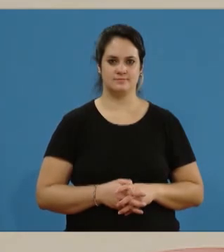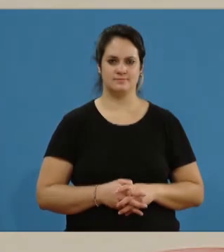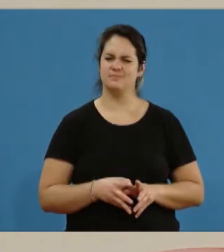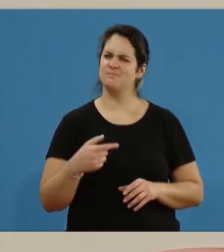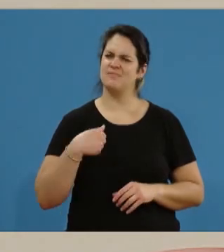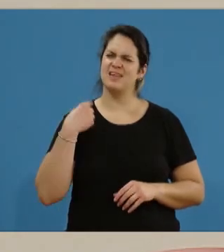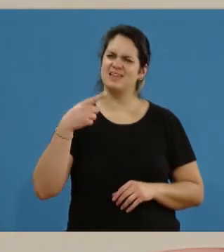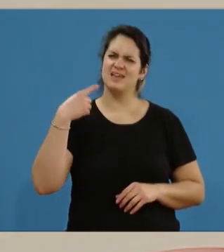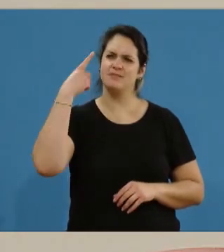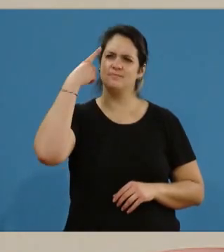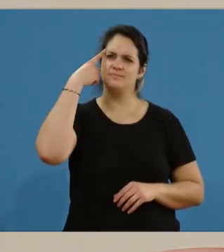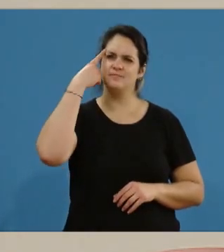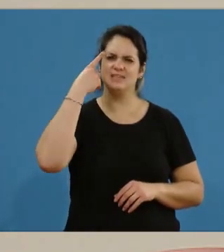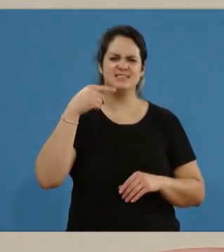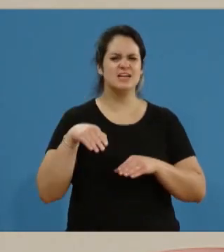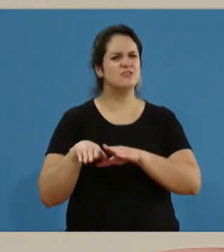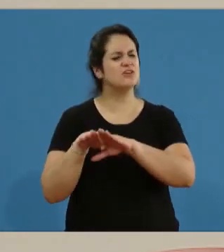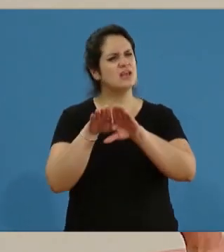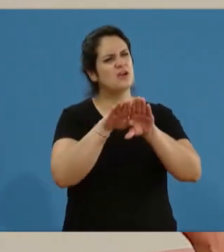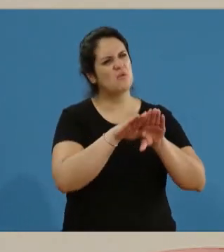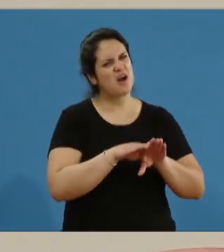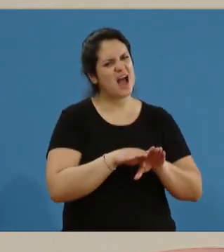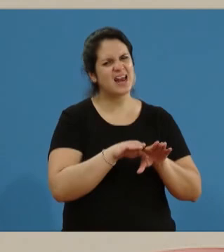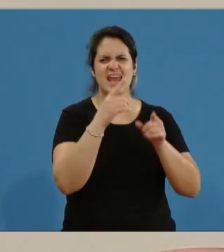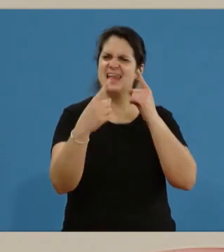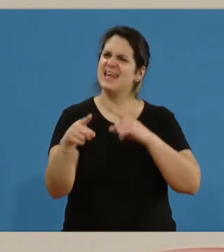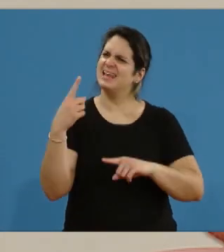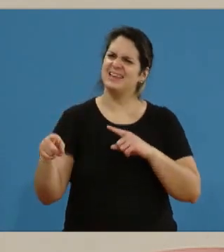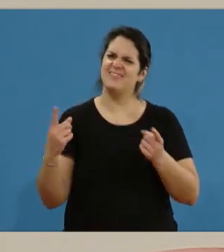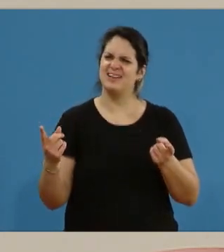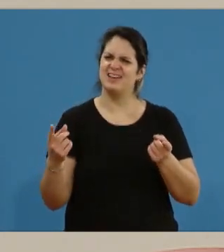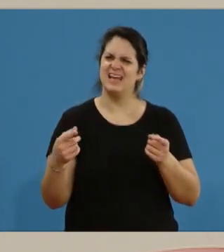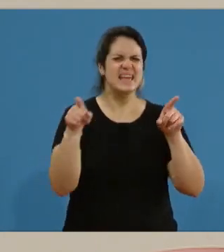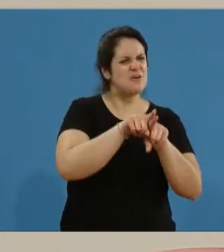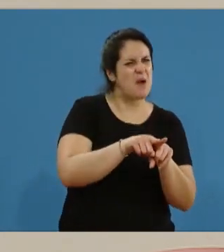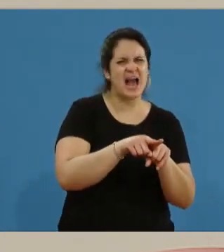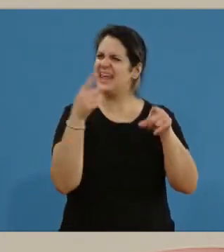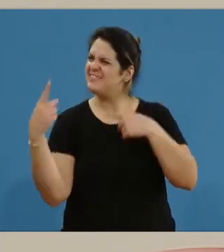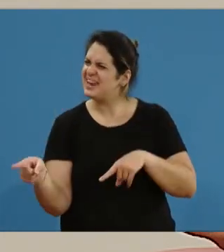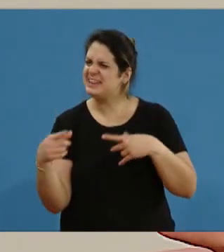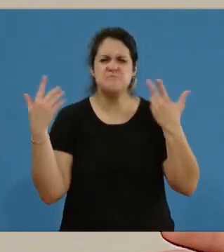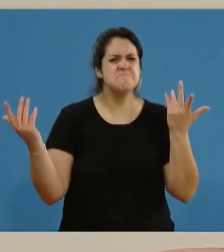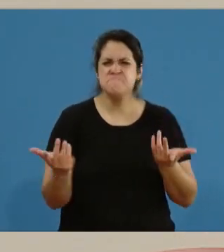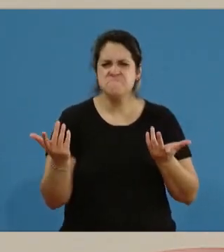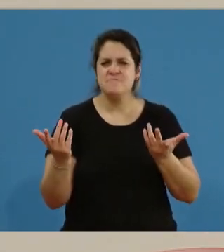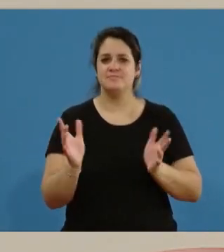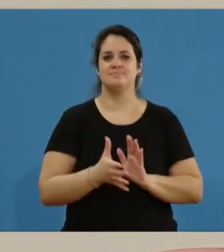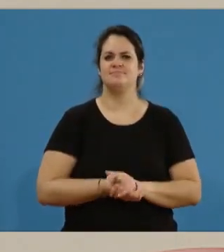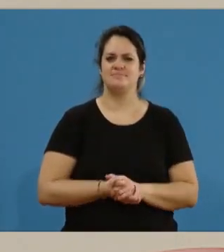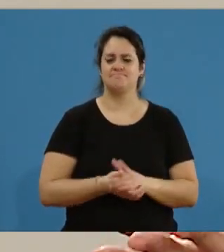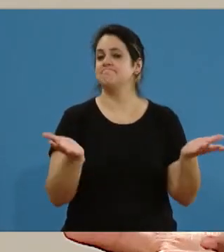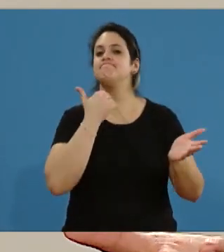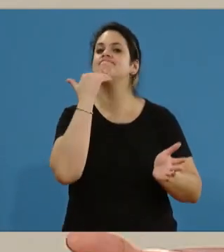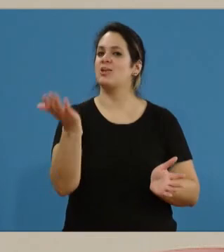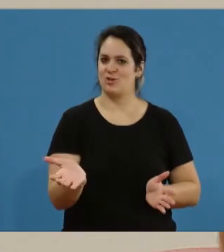Yo siempre me pregunto si todos seremos iguales, todos seremos diferentes. ¿Somos todos iguales? ¿Somos todos diferentes? No